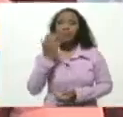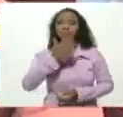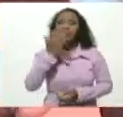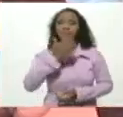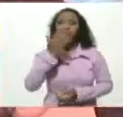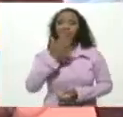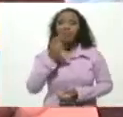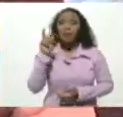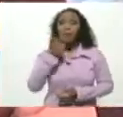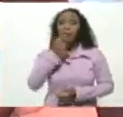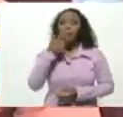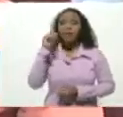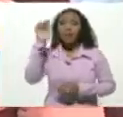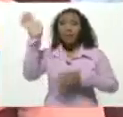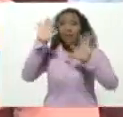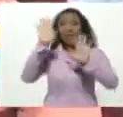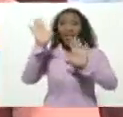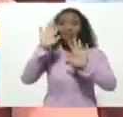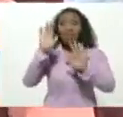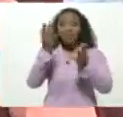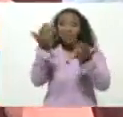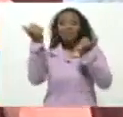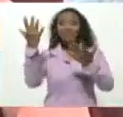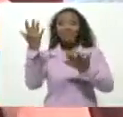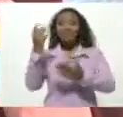¡Qué bella! ¡Salúdame, pues!